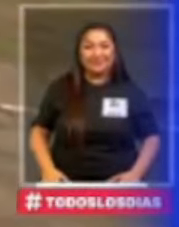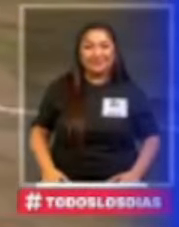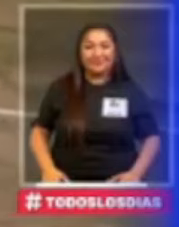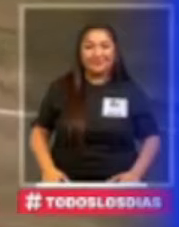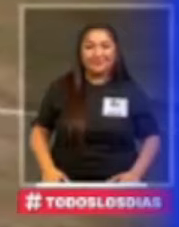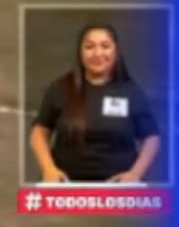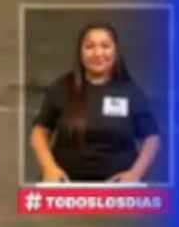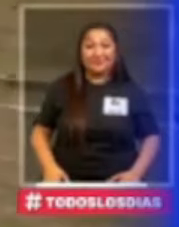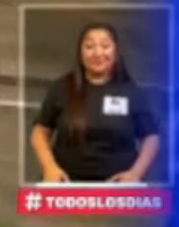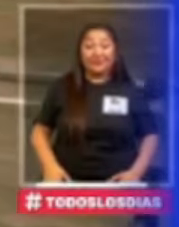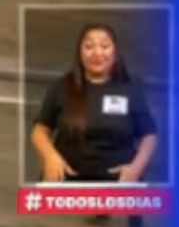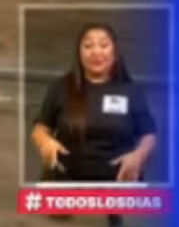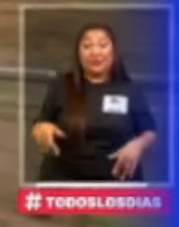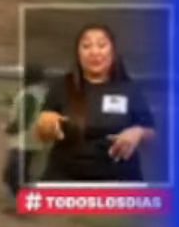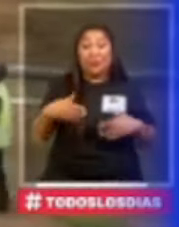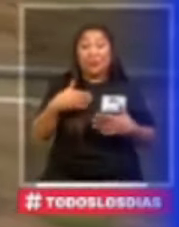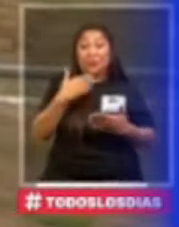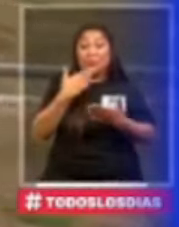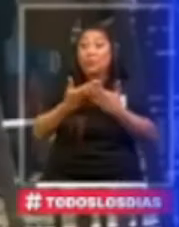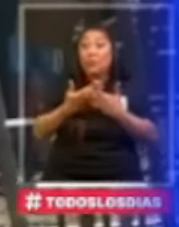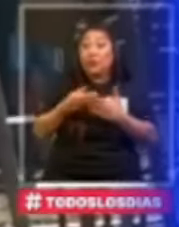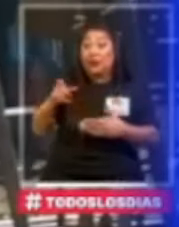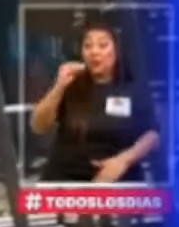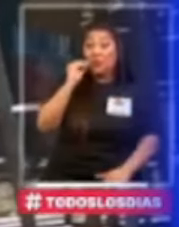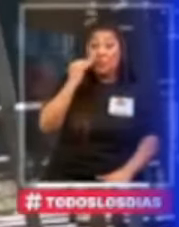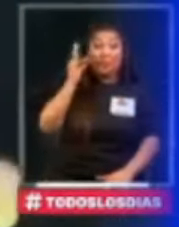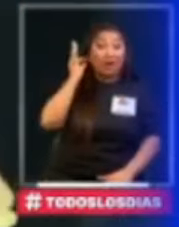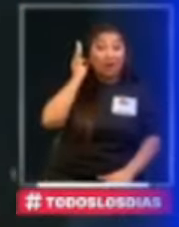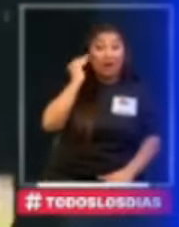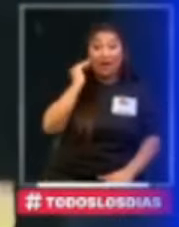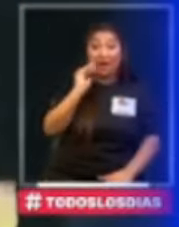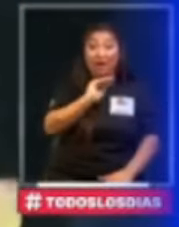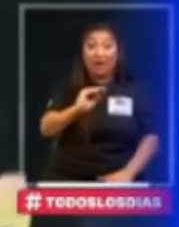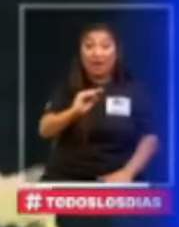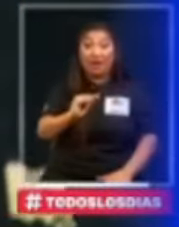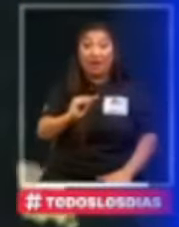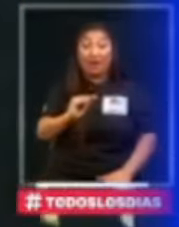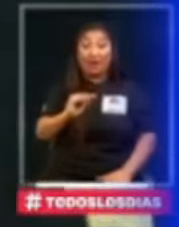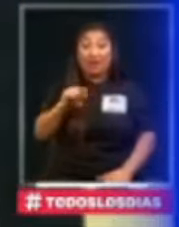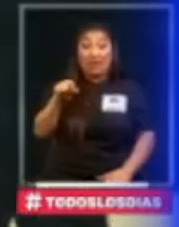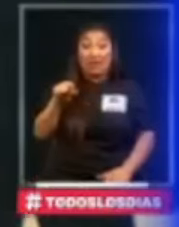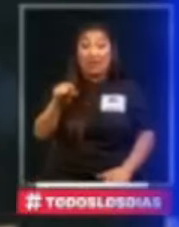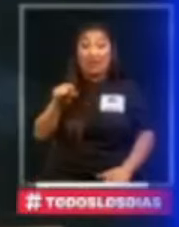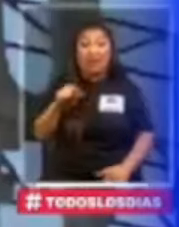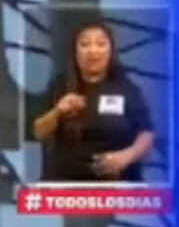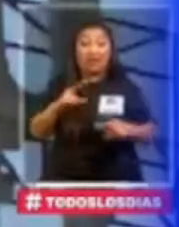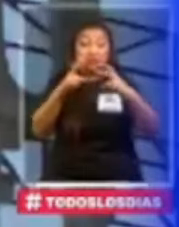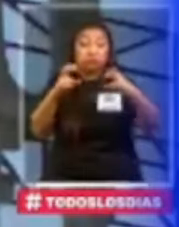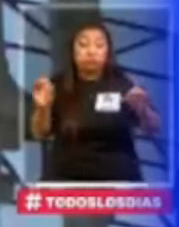comer. Cuando le ocurre el accidente a mi nieta, en ese momento nos estamos cambiando de ropa para empezar la función con el circo